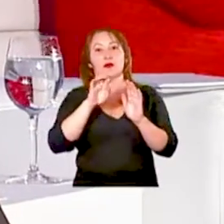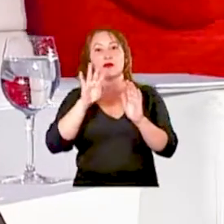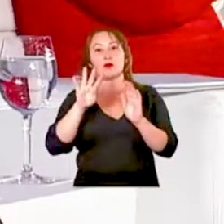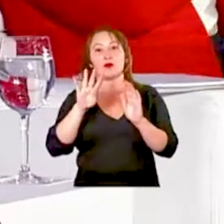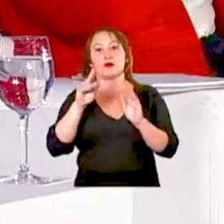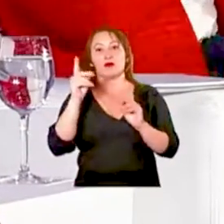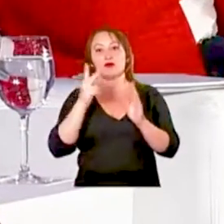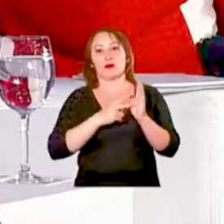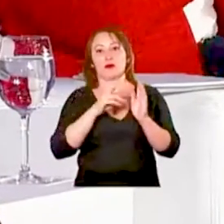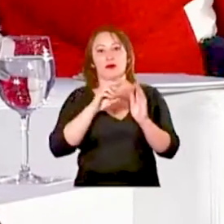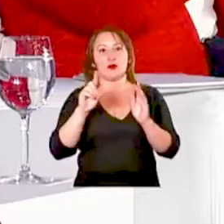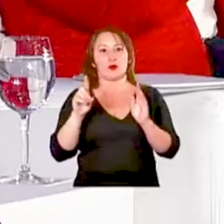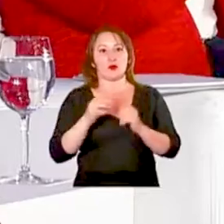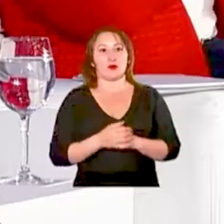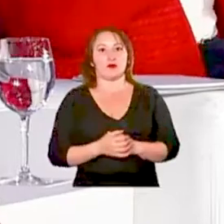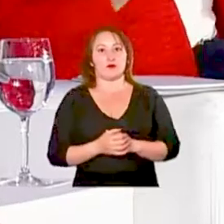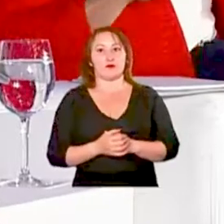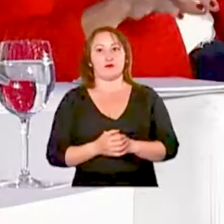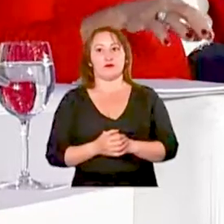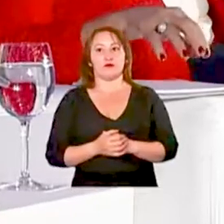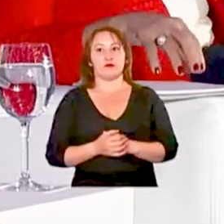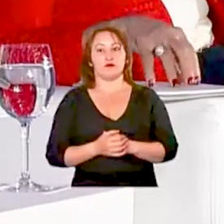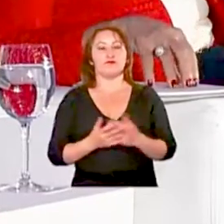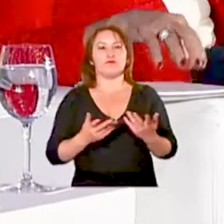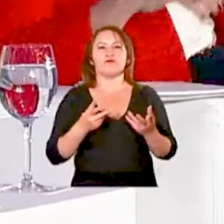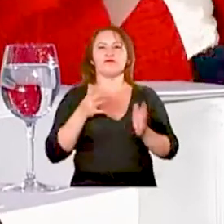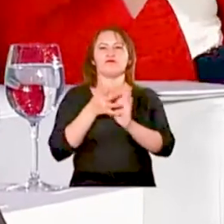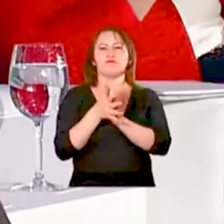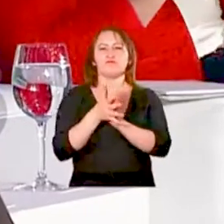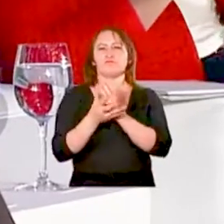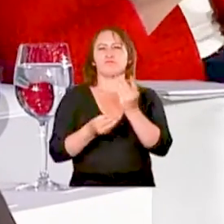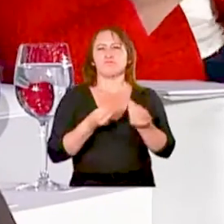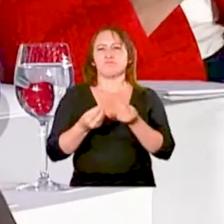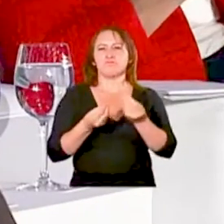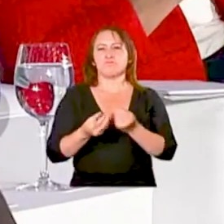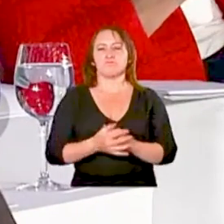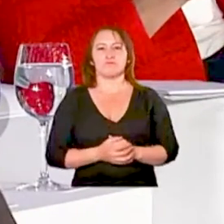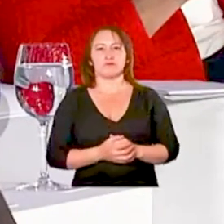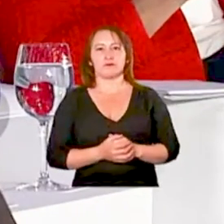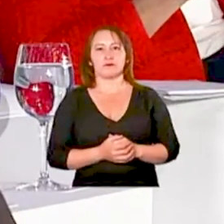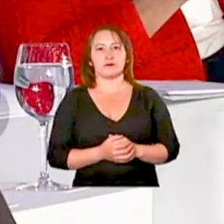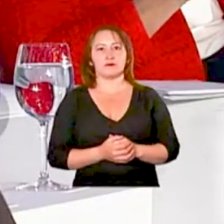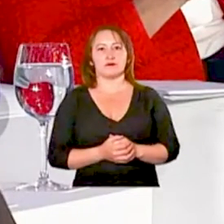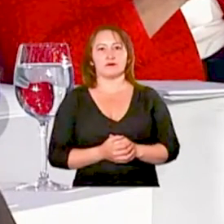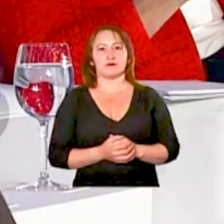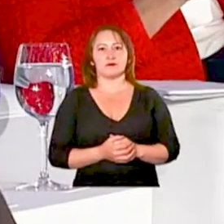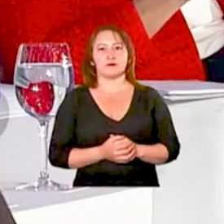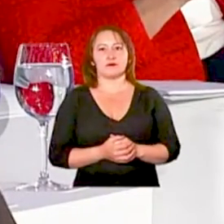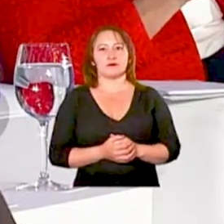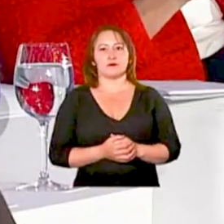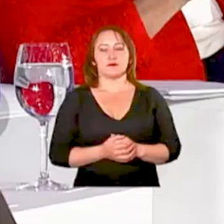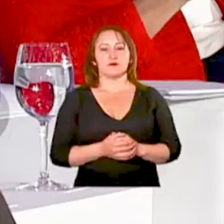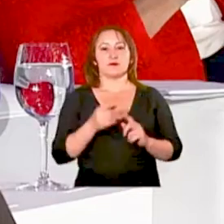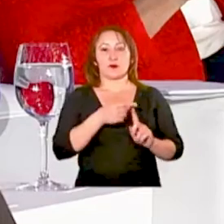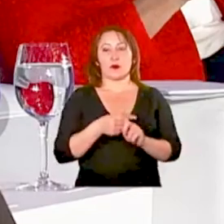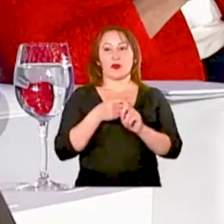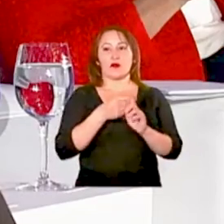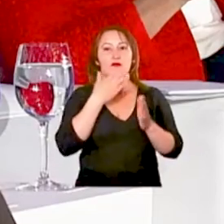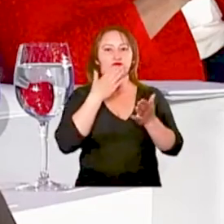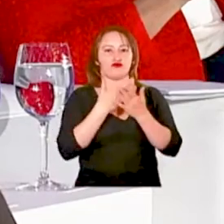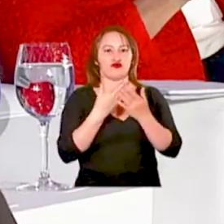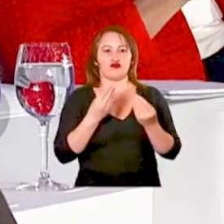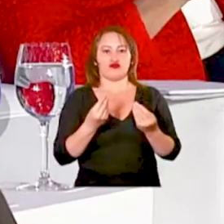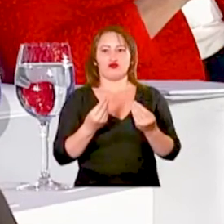favor, cuente dentro de los tiempos que tenemos qué fue lo que se hizo. Gracias, señora procuradora. Lo primero y lo